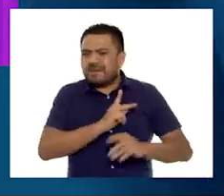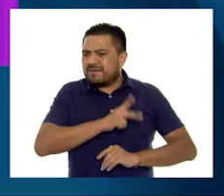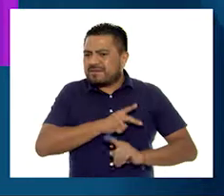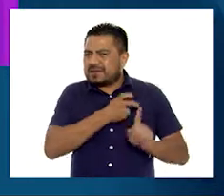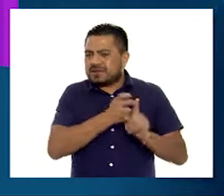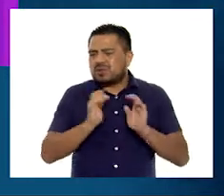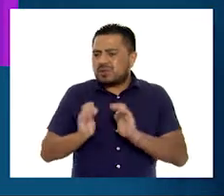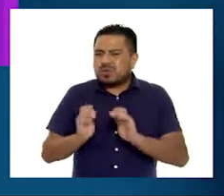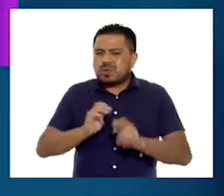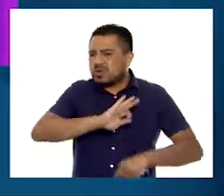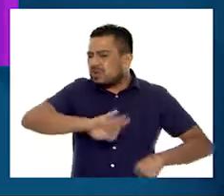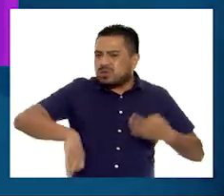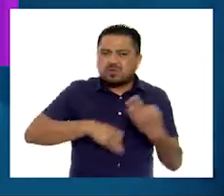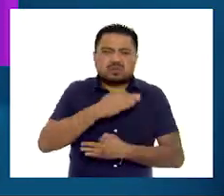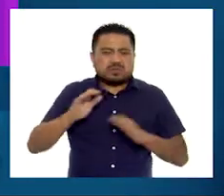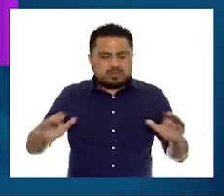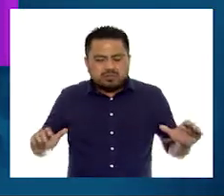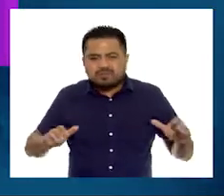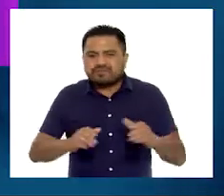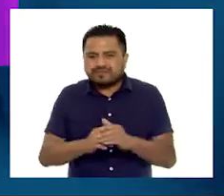los unos a los otros